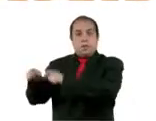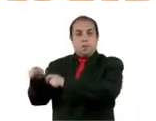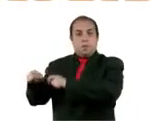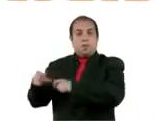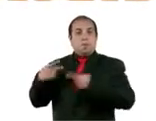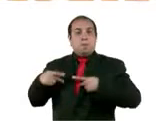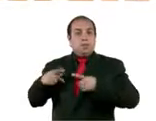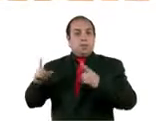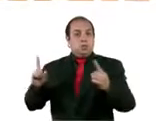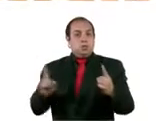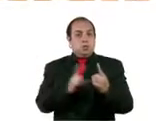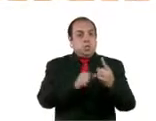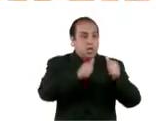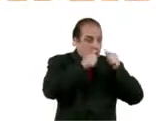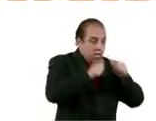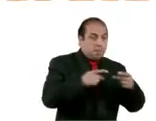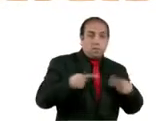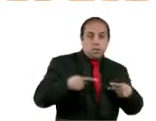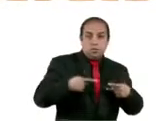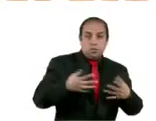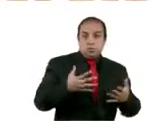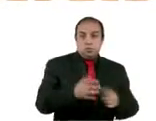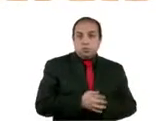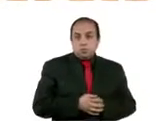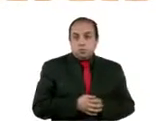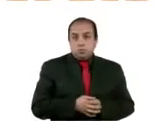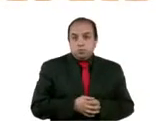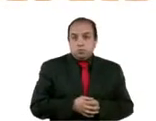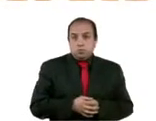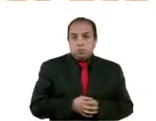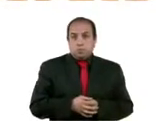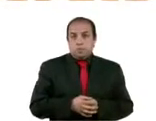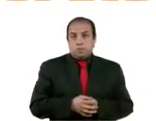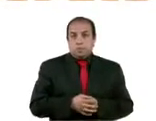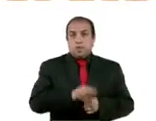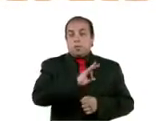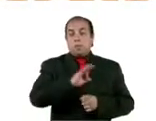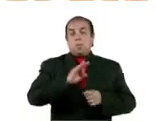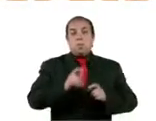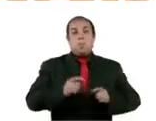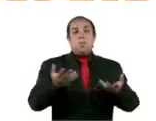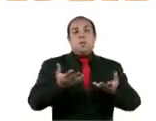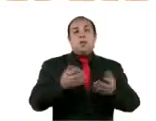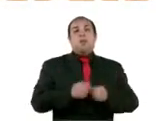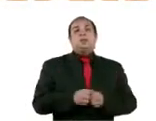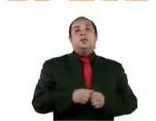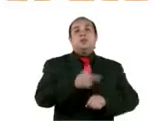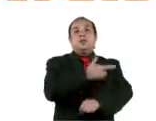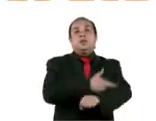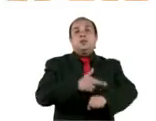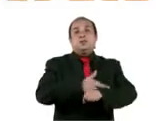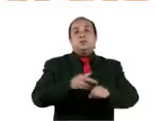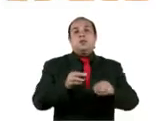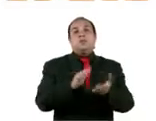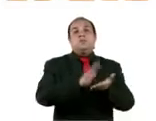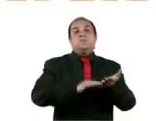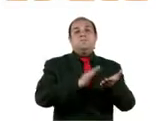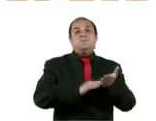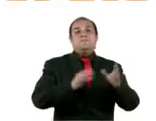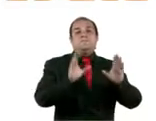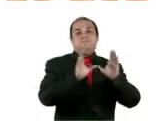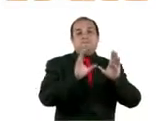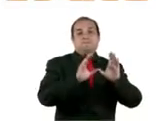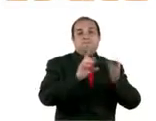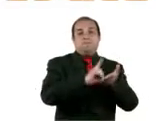que atienda a estas personas y pueda hacer las constancias de discapacidad y funcionalidad. tenemos capacidad